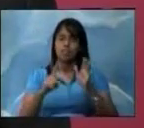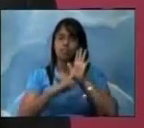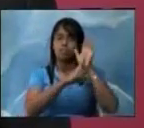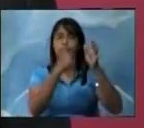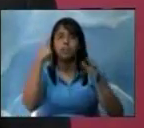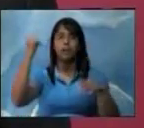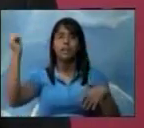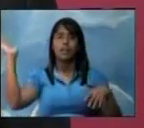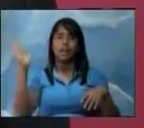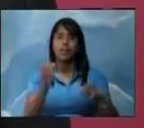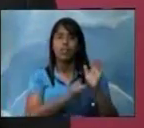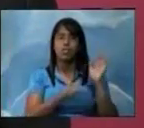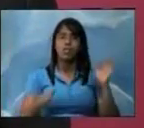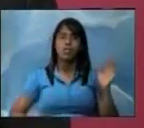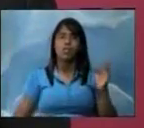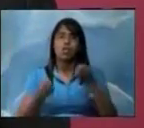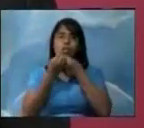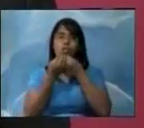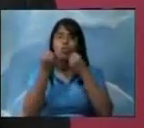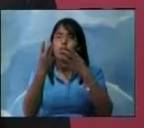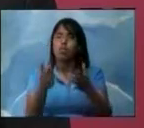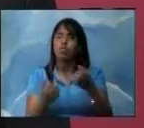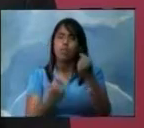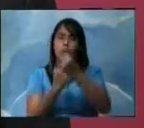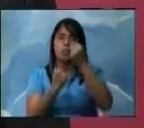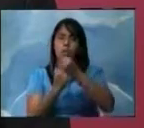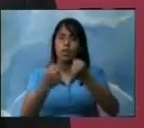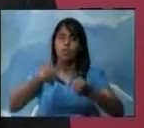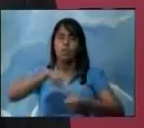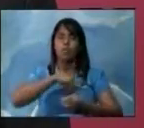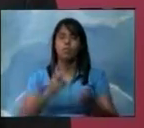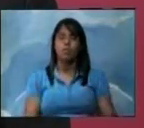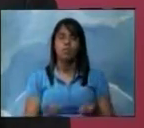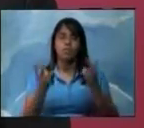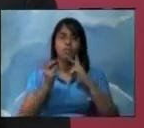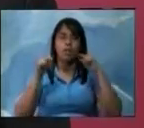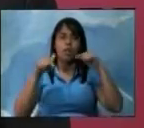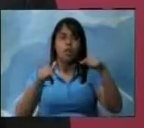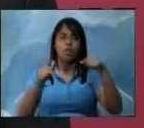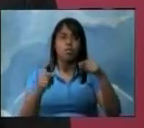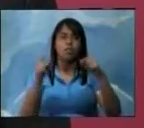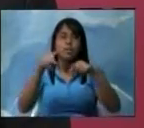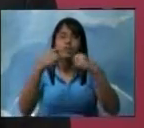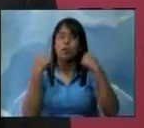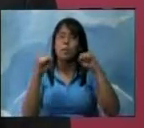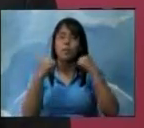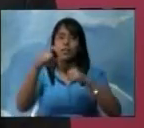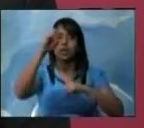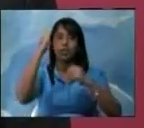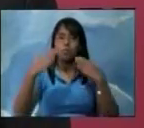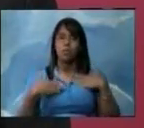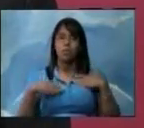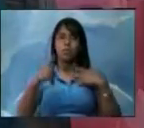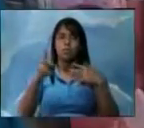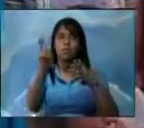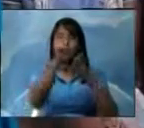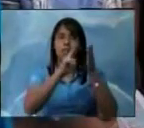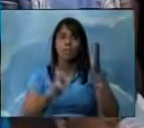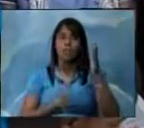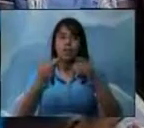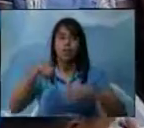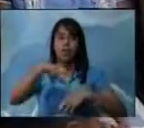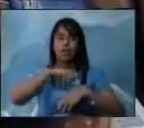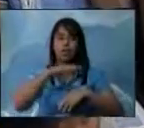presentes, para traernos, Señor, un consejo apropiado a nuestras vidas hoy. Una aplicación práctica, oh Dios, de este pasaje de la Biblia